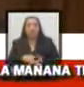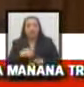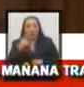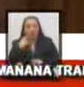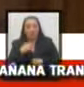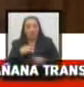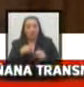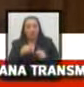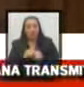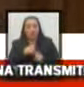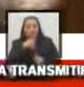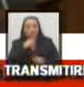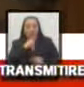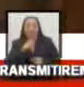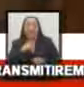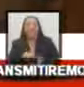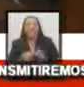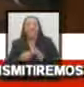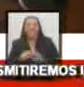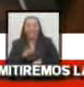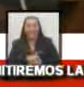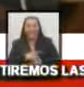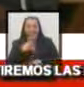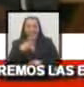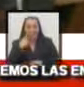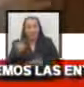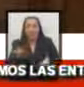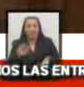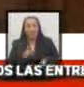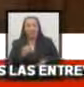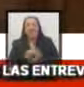no discuten con las mujeres. Por eso, doctor, aquí un aplauso, este hombre no es machista.